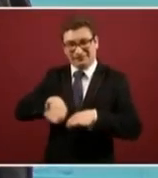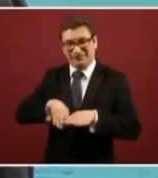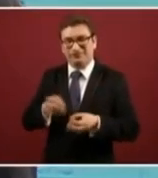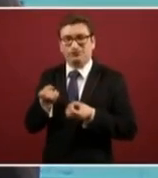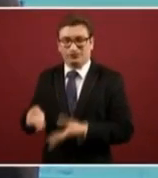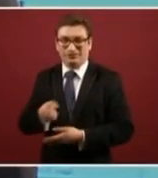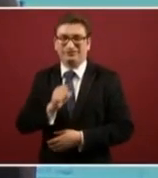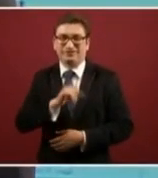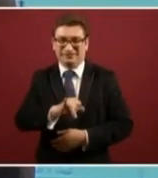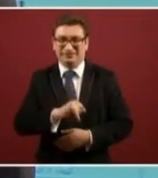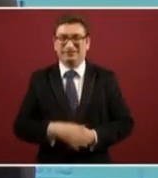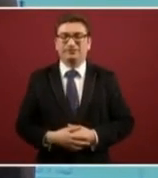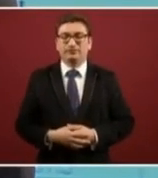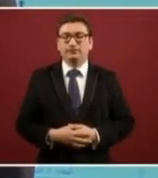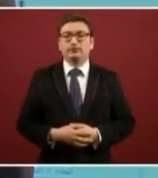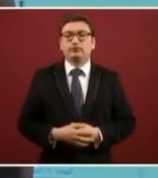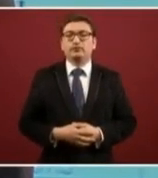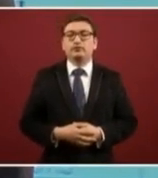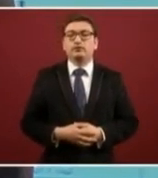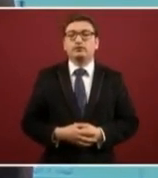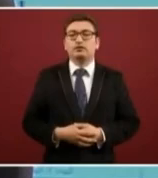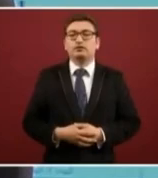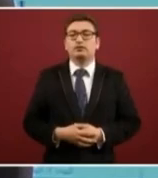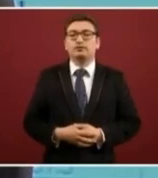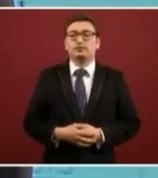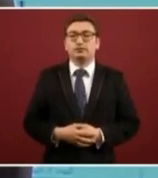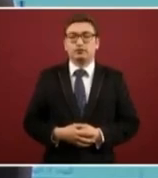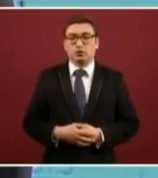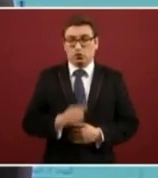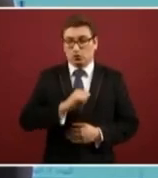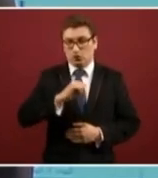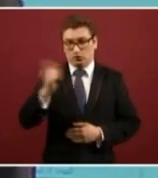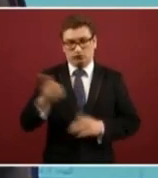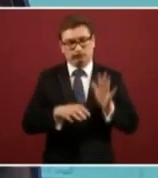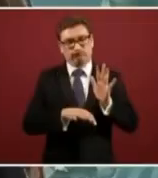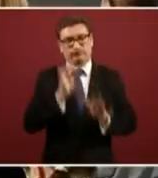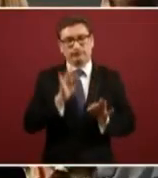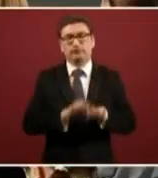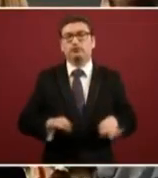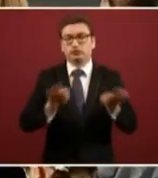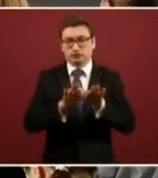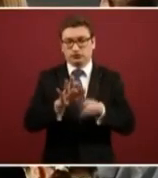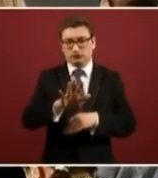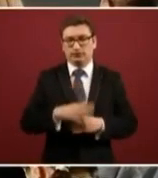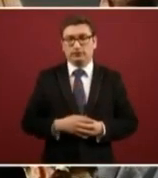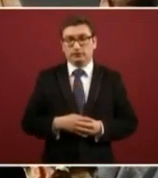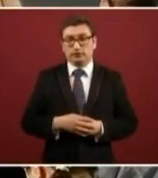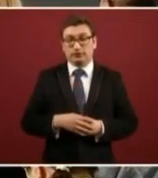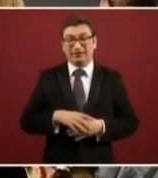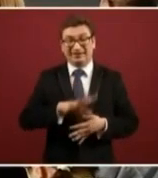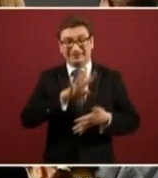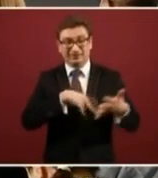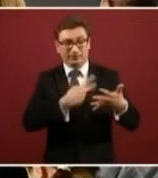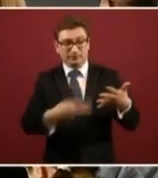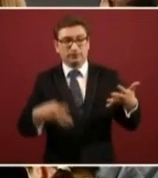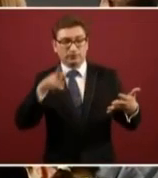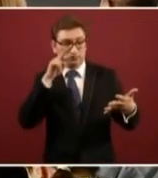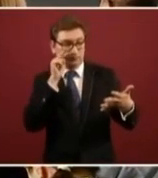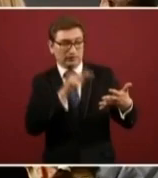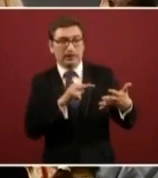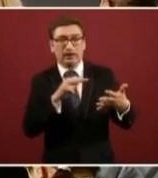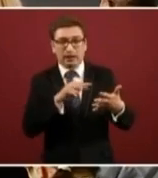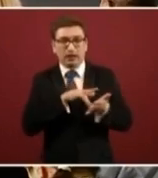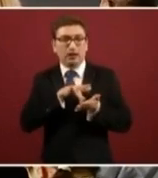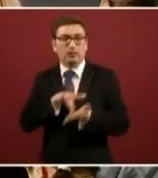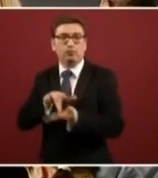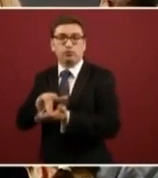Otra cosa que quiero subrayar: todos estos apoyos llegan